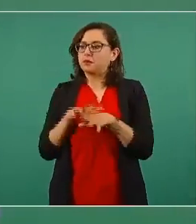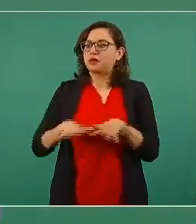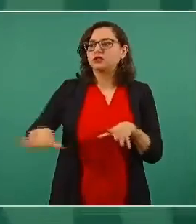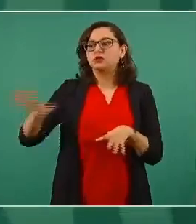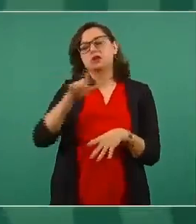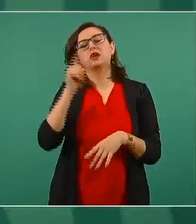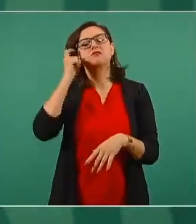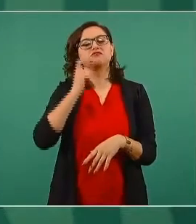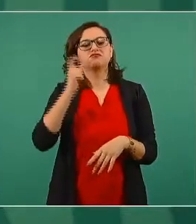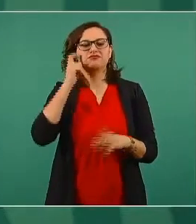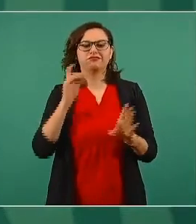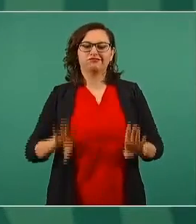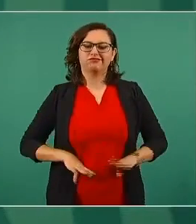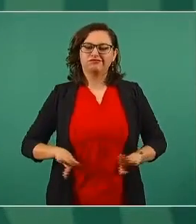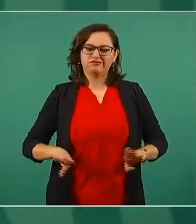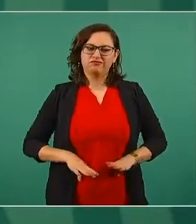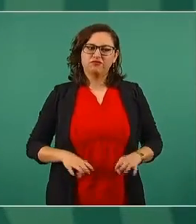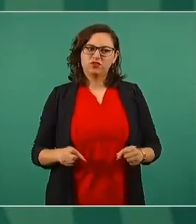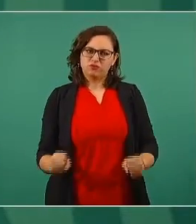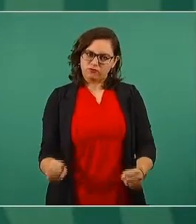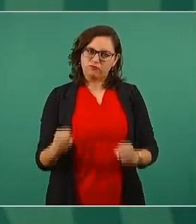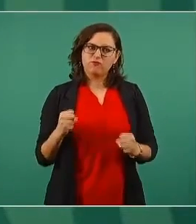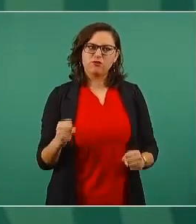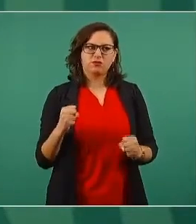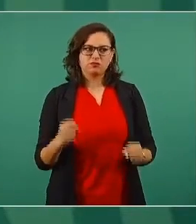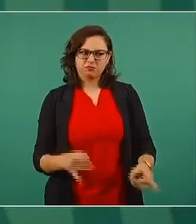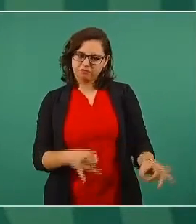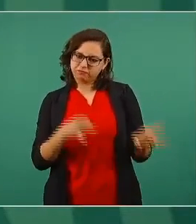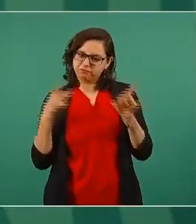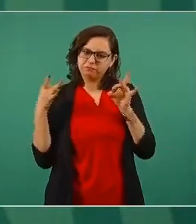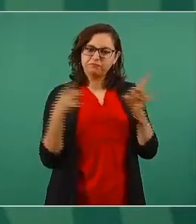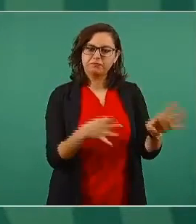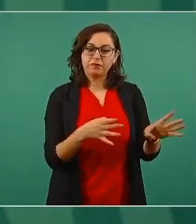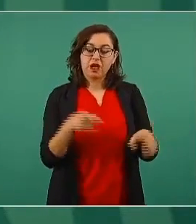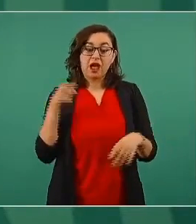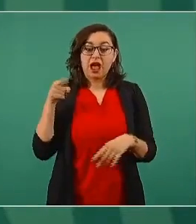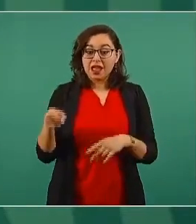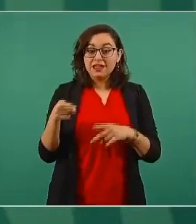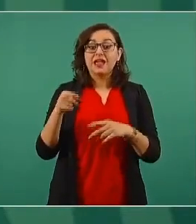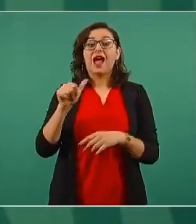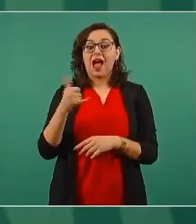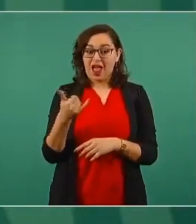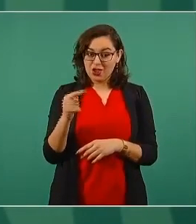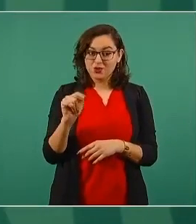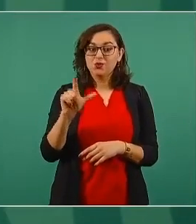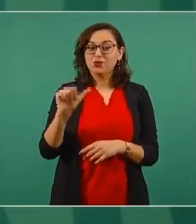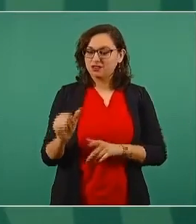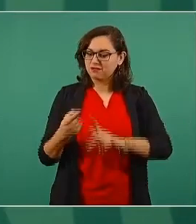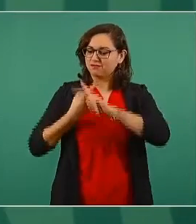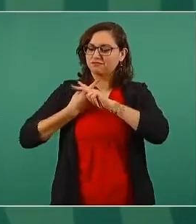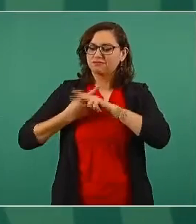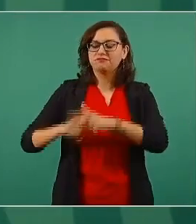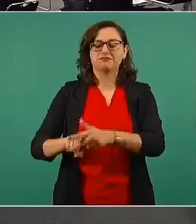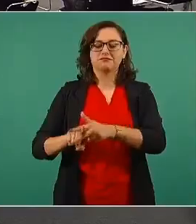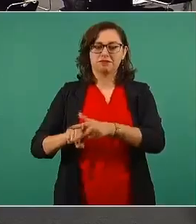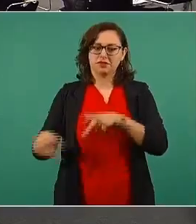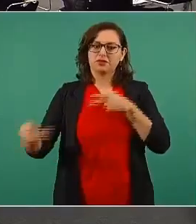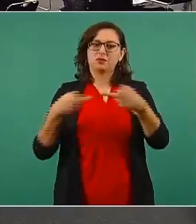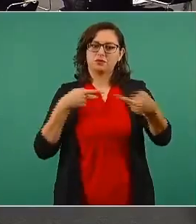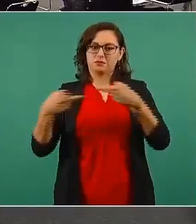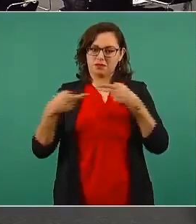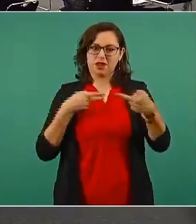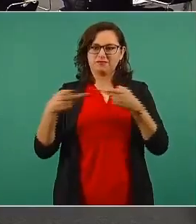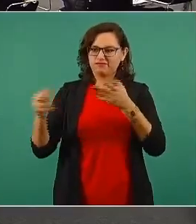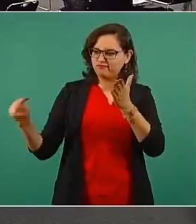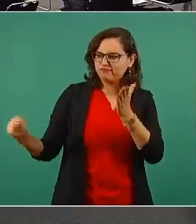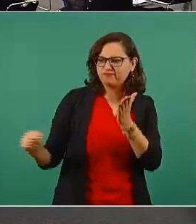defendieron la causa liberal, y ahí surgió el movimiento en Ayutla, el plan de